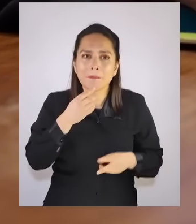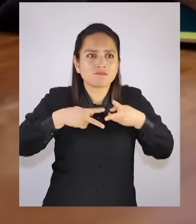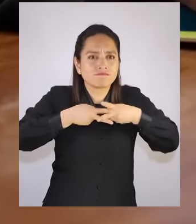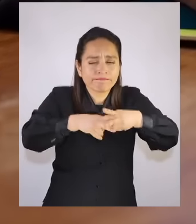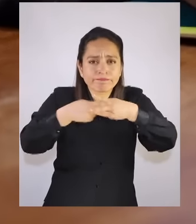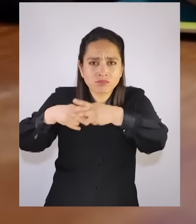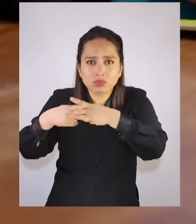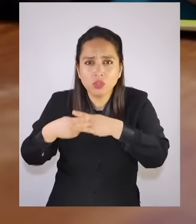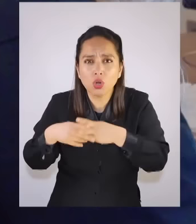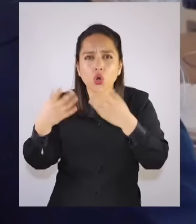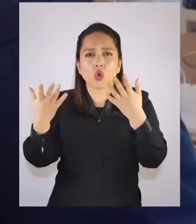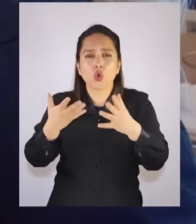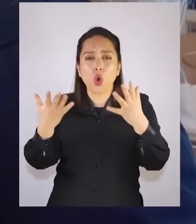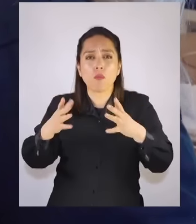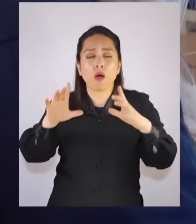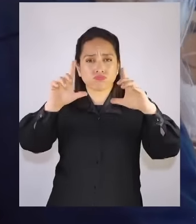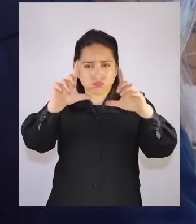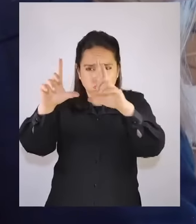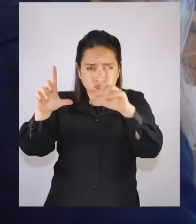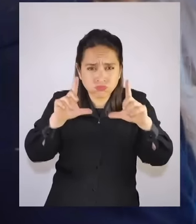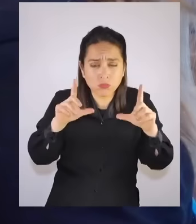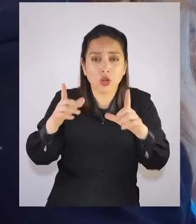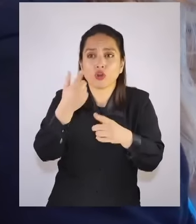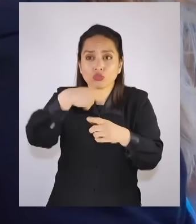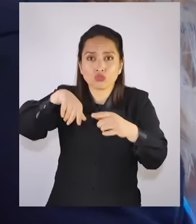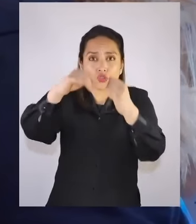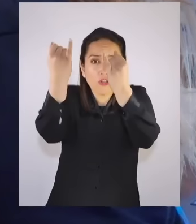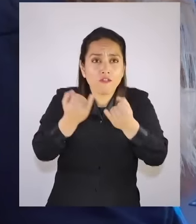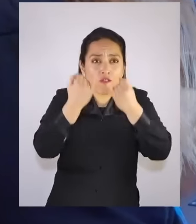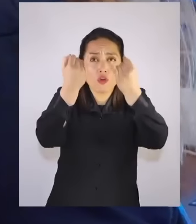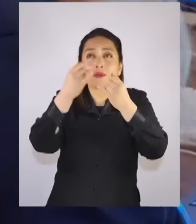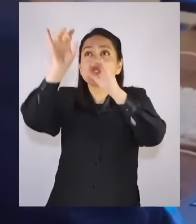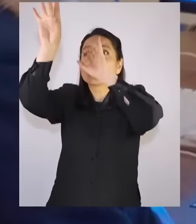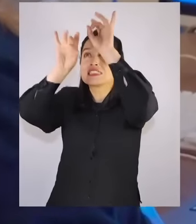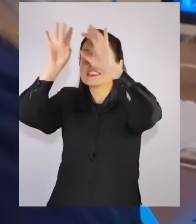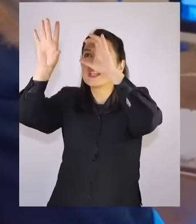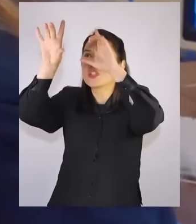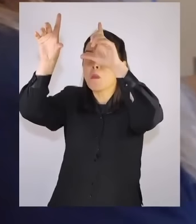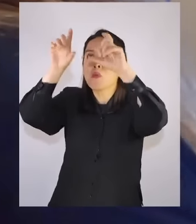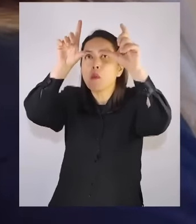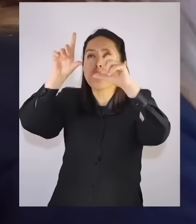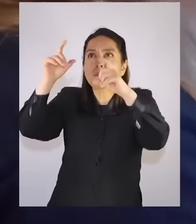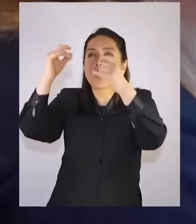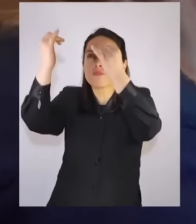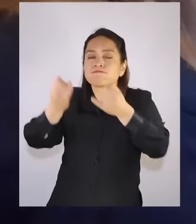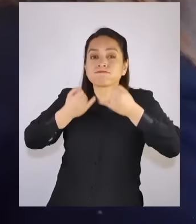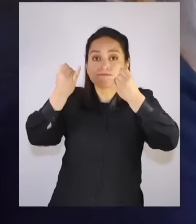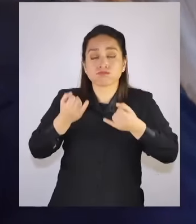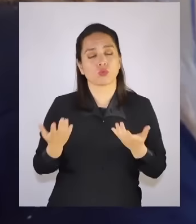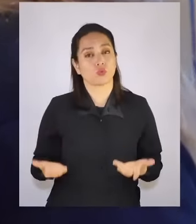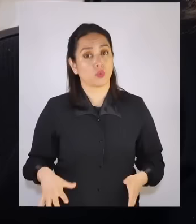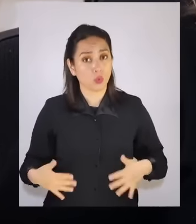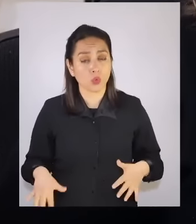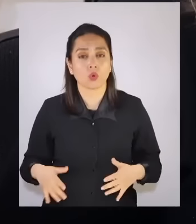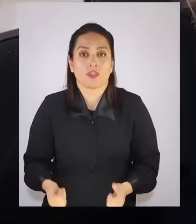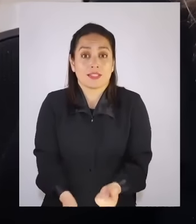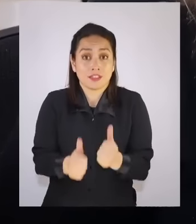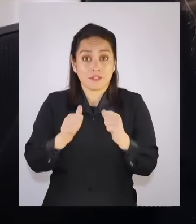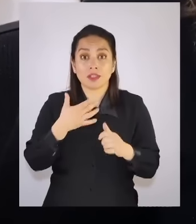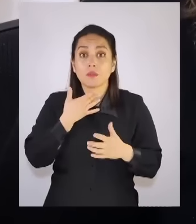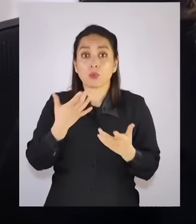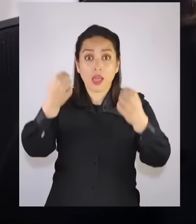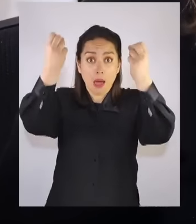instrumentación de estos espectrógrafos, donde los cuales nosotros obtenemos la información de las estrellas. Así que ha sido muy desafiante